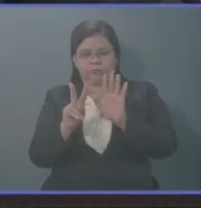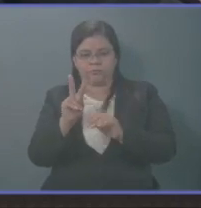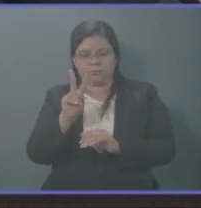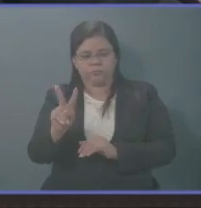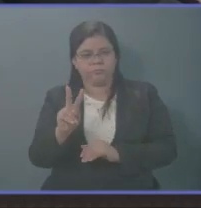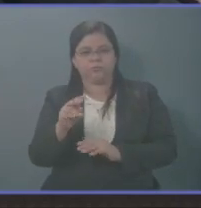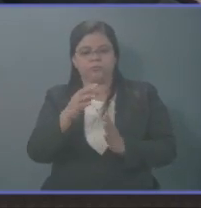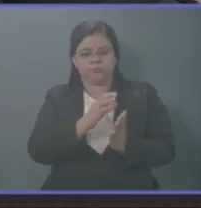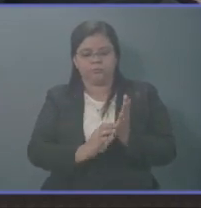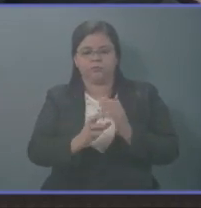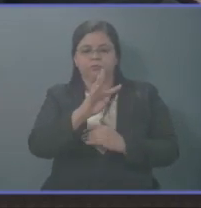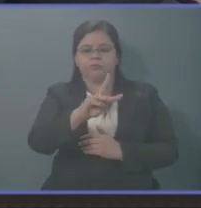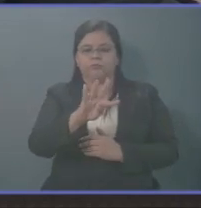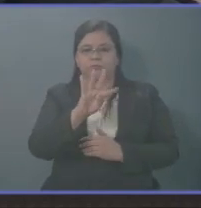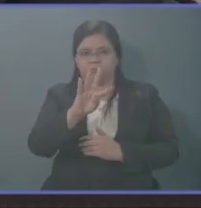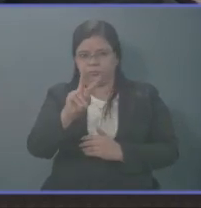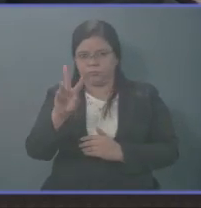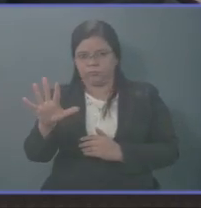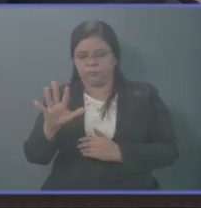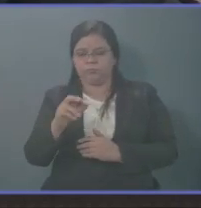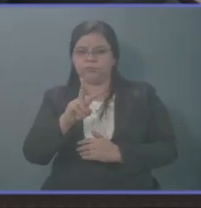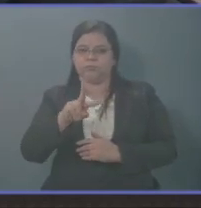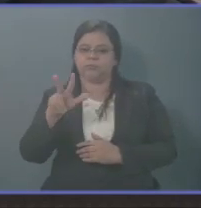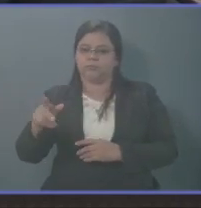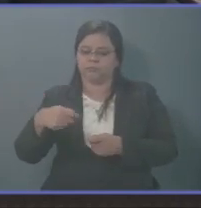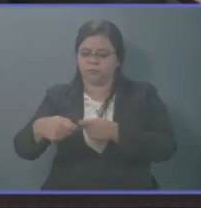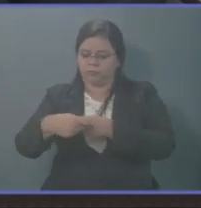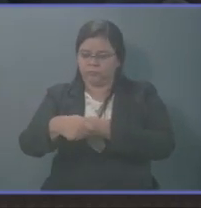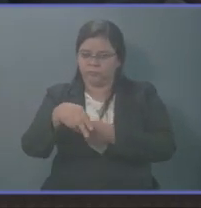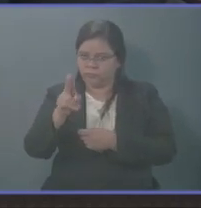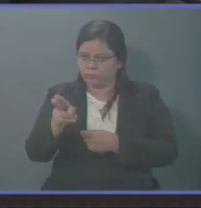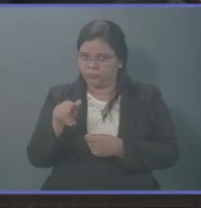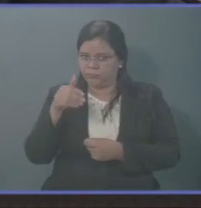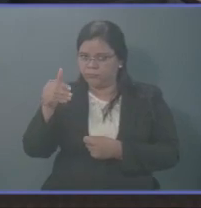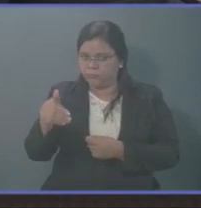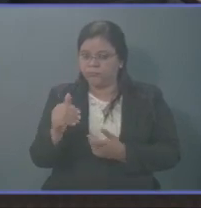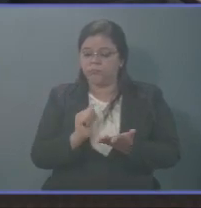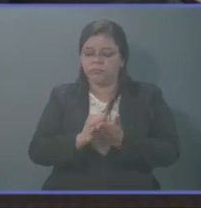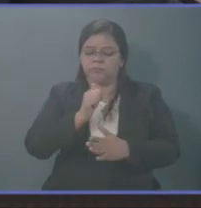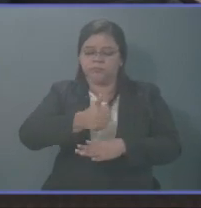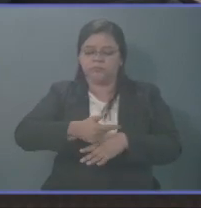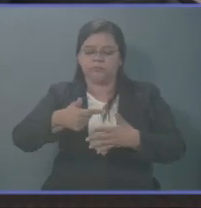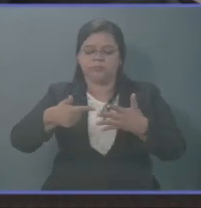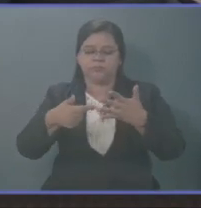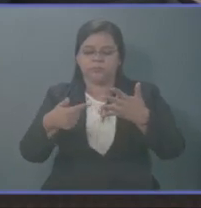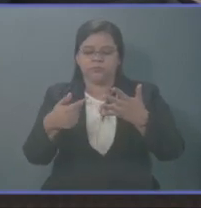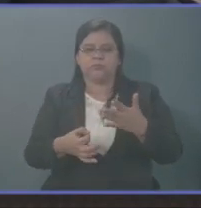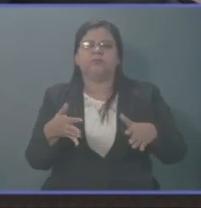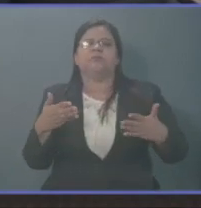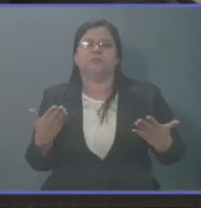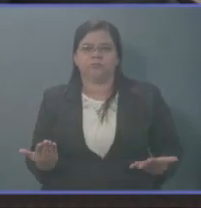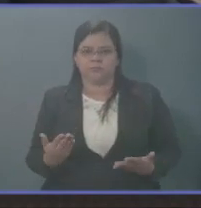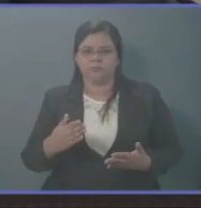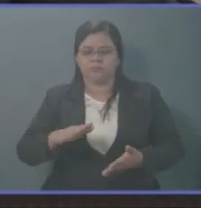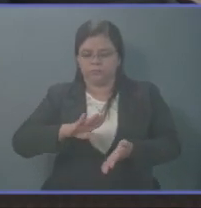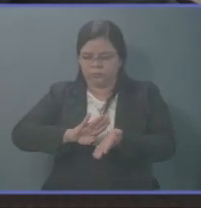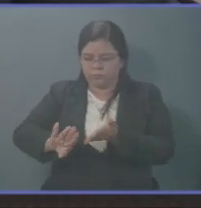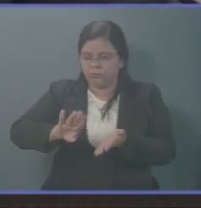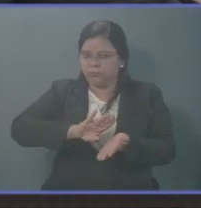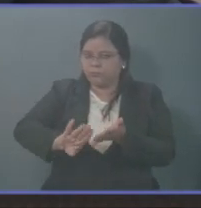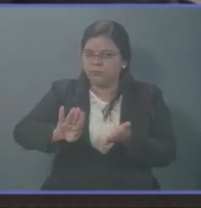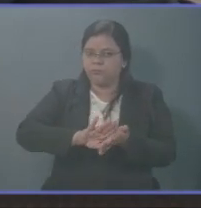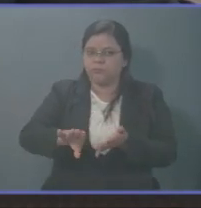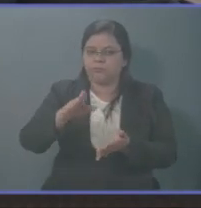número 425 del 23 de diciembre del mismo año, se emitió la ley transitoria para el cumplimiento voluntario de